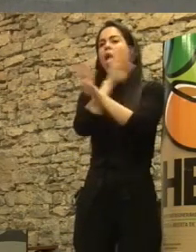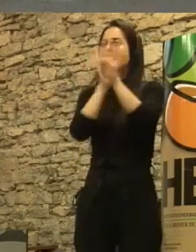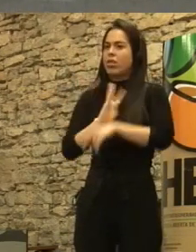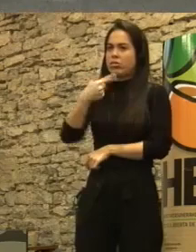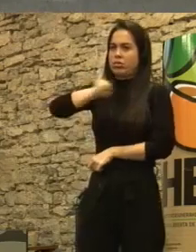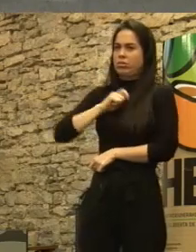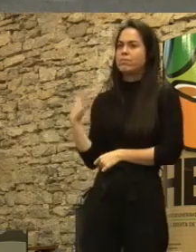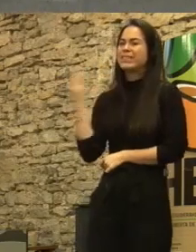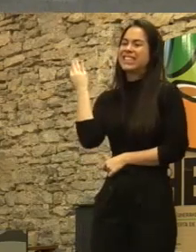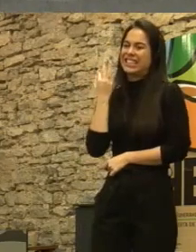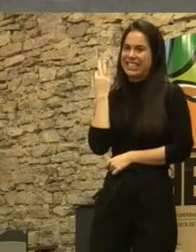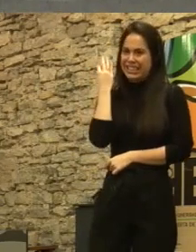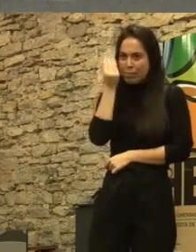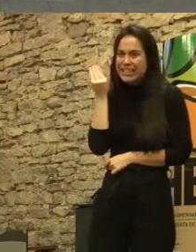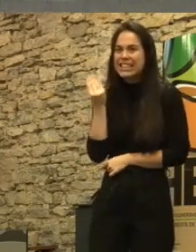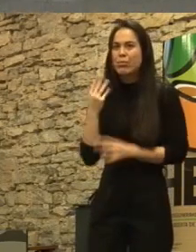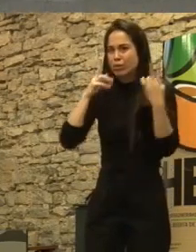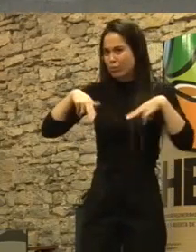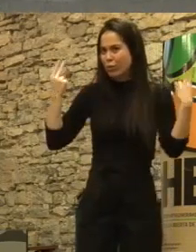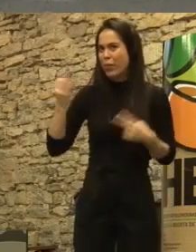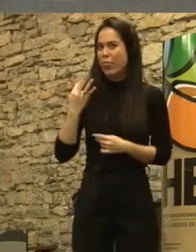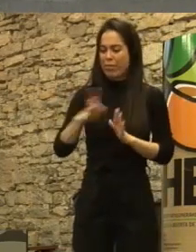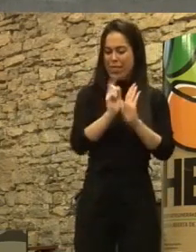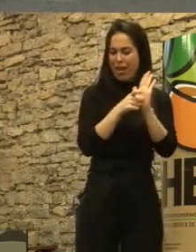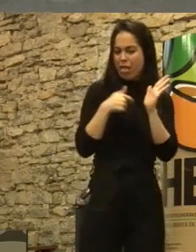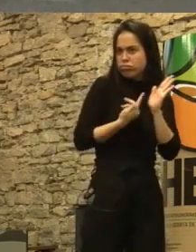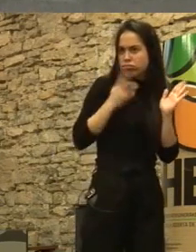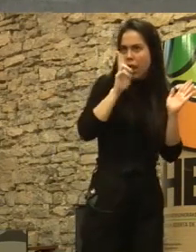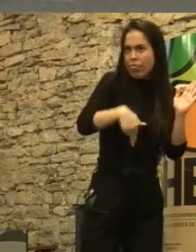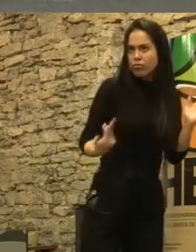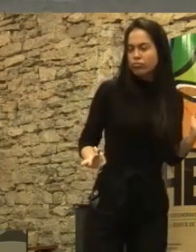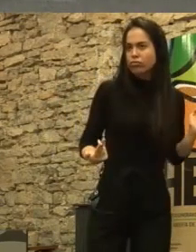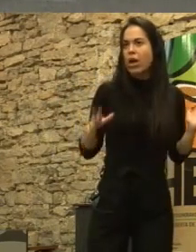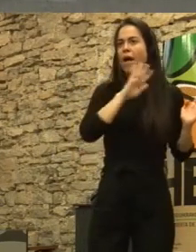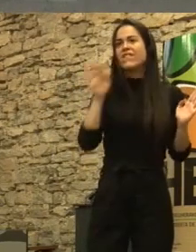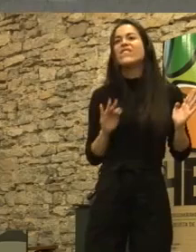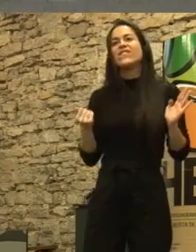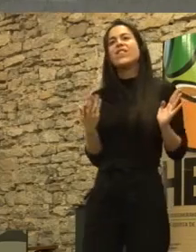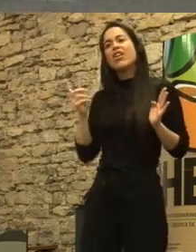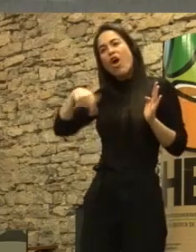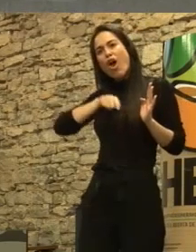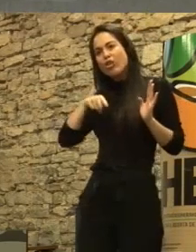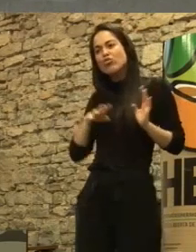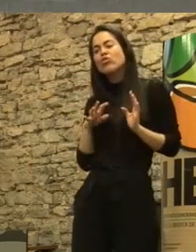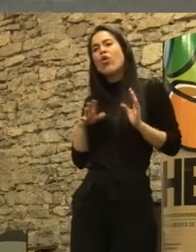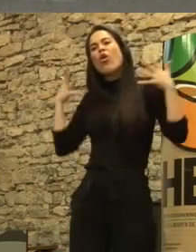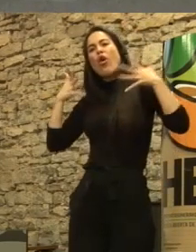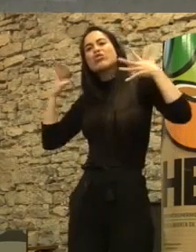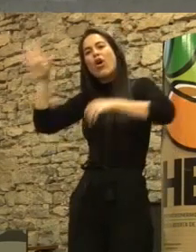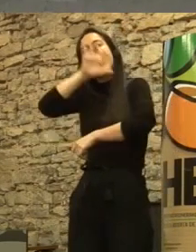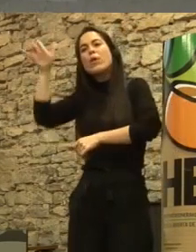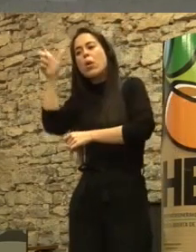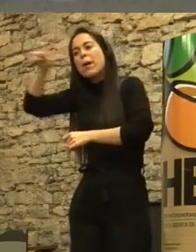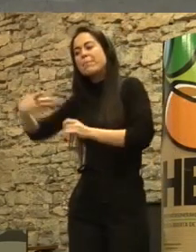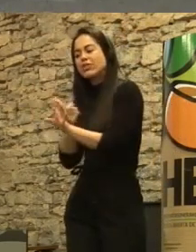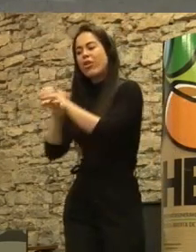publiquen, porque entendemos que tienen que estar publicados y porque la ley nos da la razón en cada caso. Yo pido los gastos del comisario no sé qué en 2013 y están obligados a dármelo. Entonces, como esa